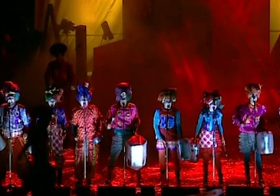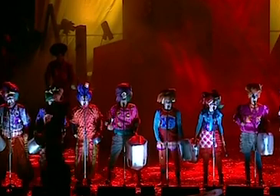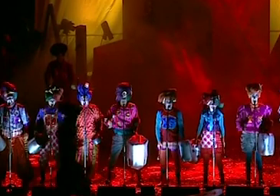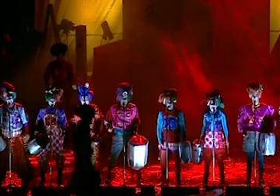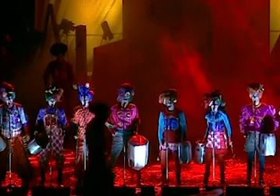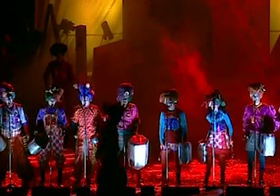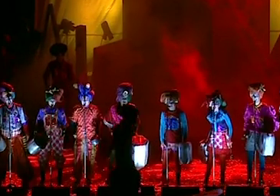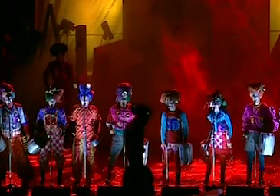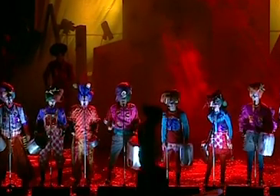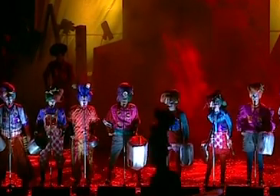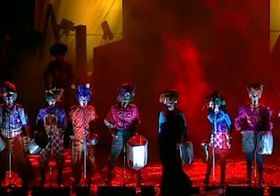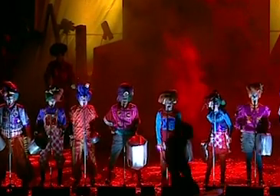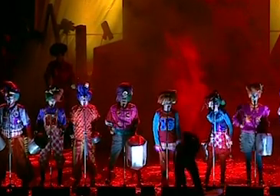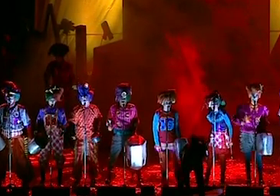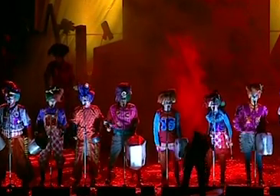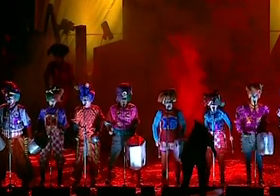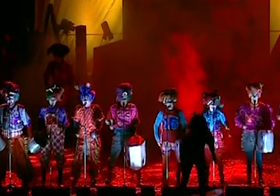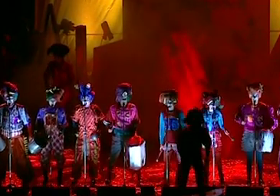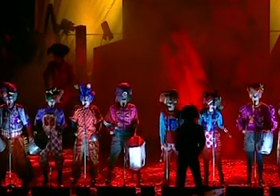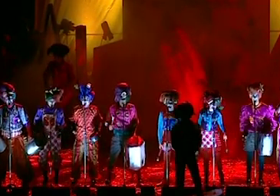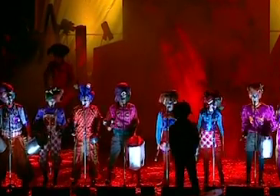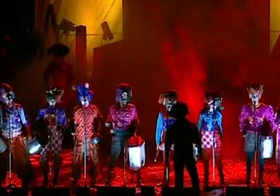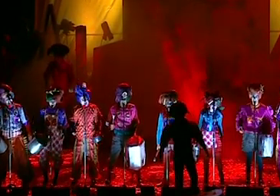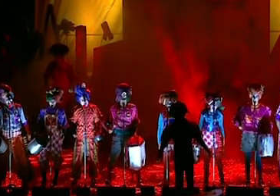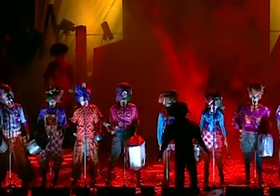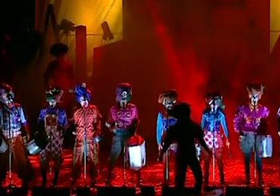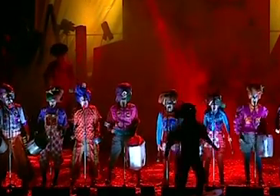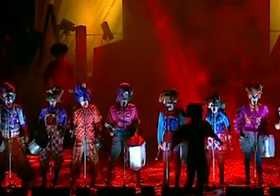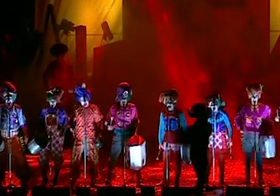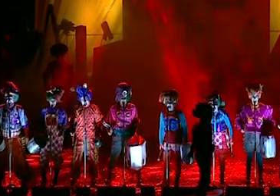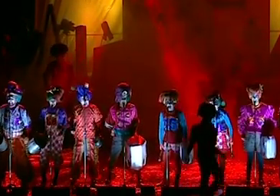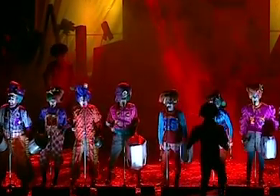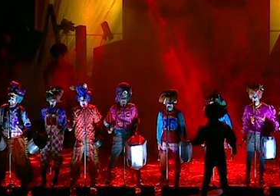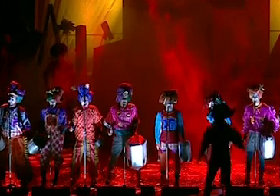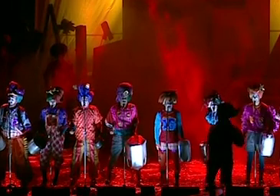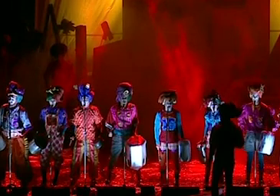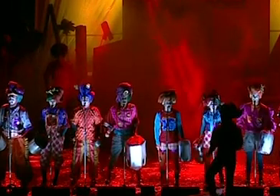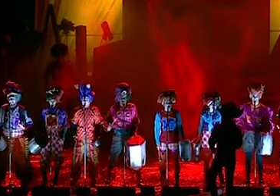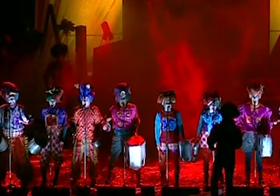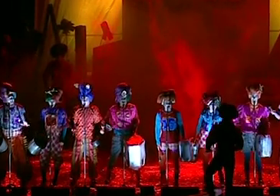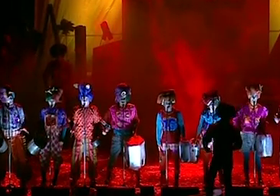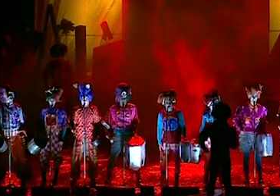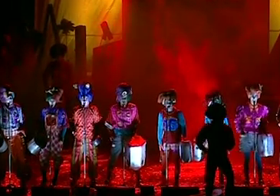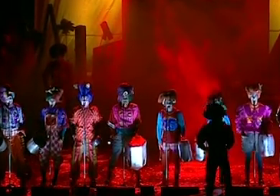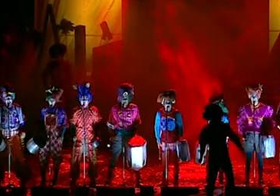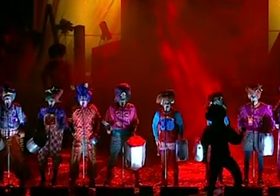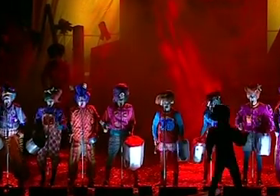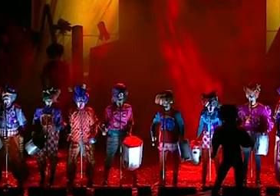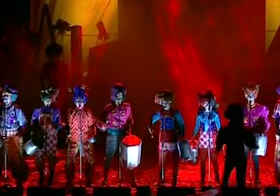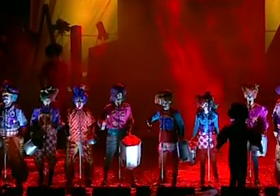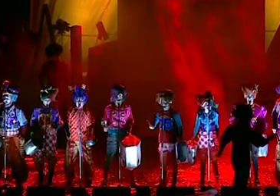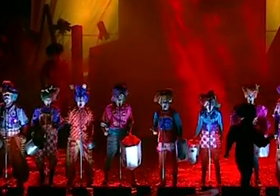el calibre, no tendremos cintura. Daremos pelea, acá nadie se asusta ni